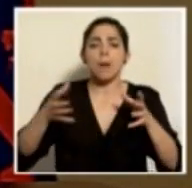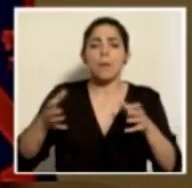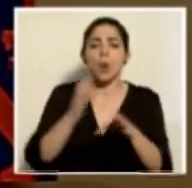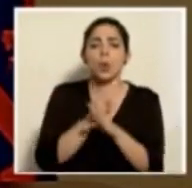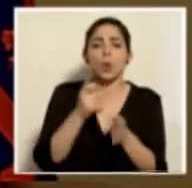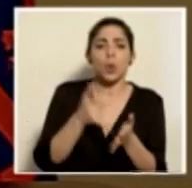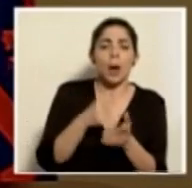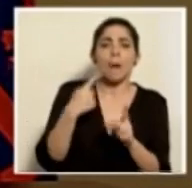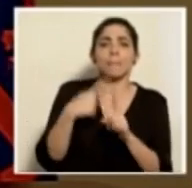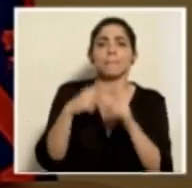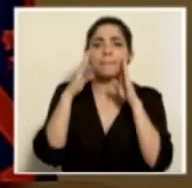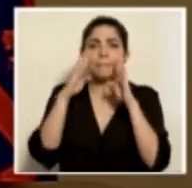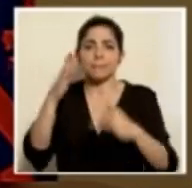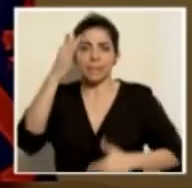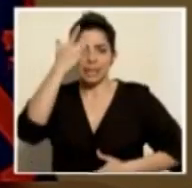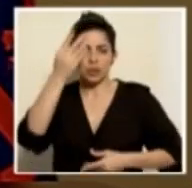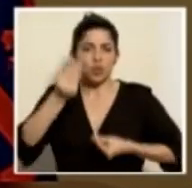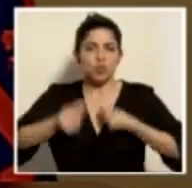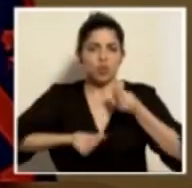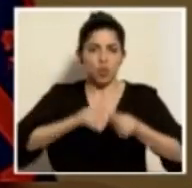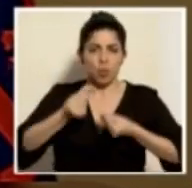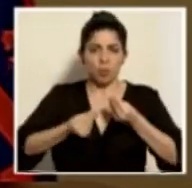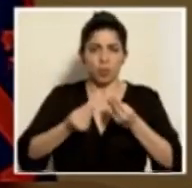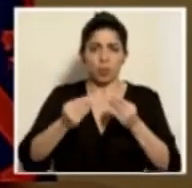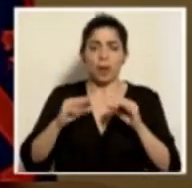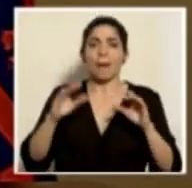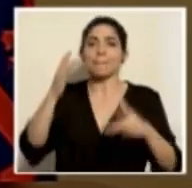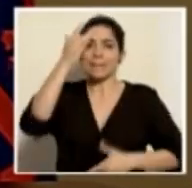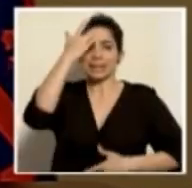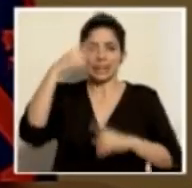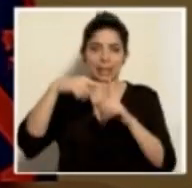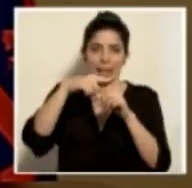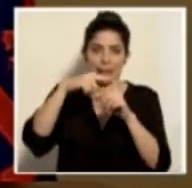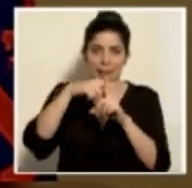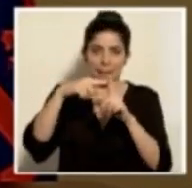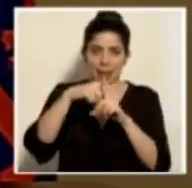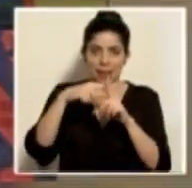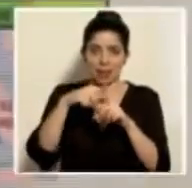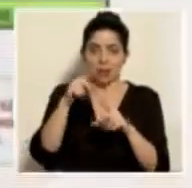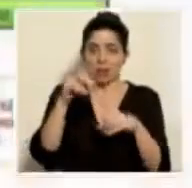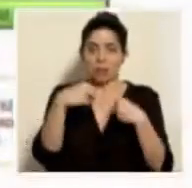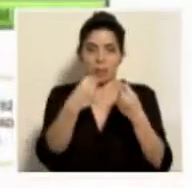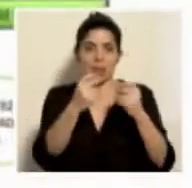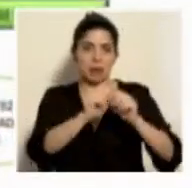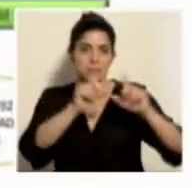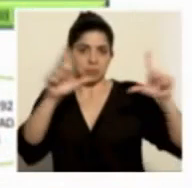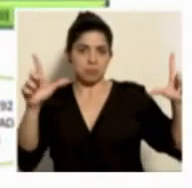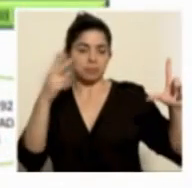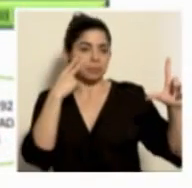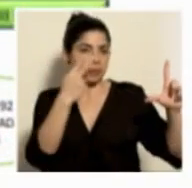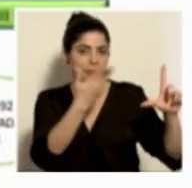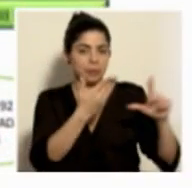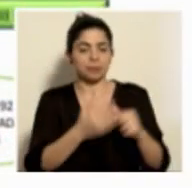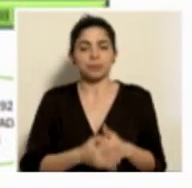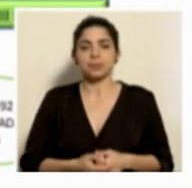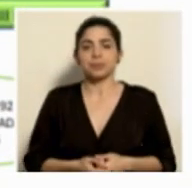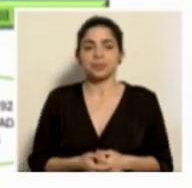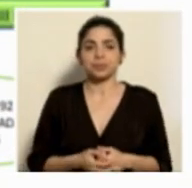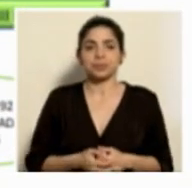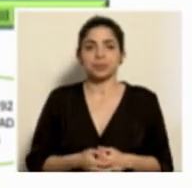de pacientes intermedios o moderados. Si podemos poner la filmina.